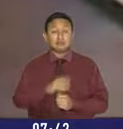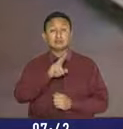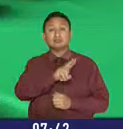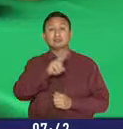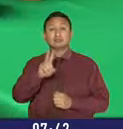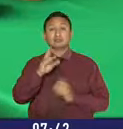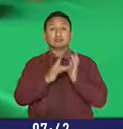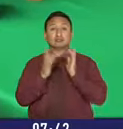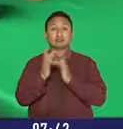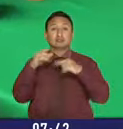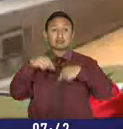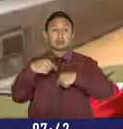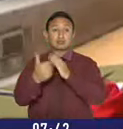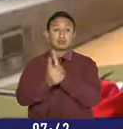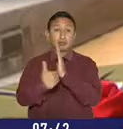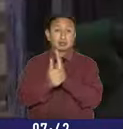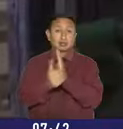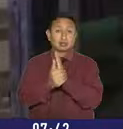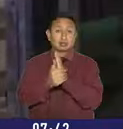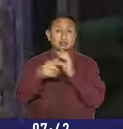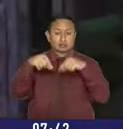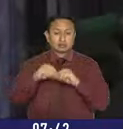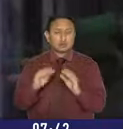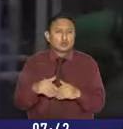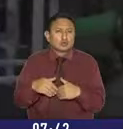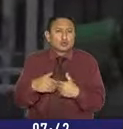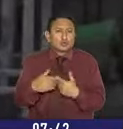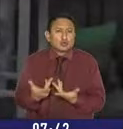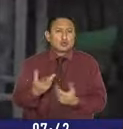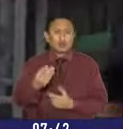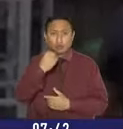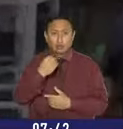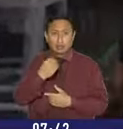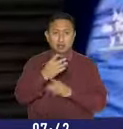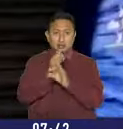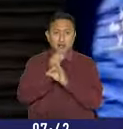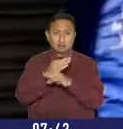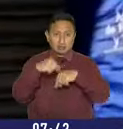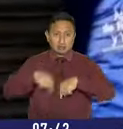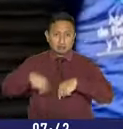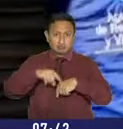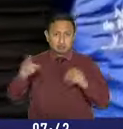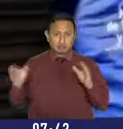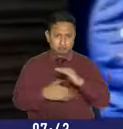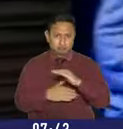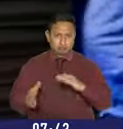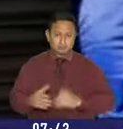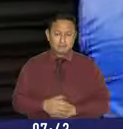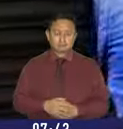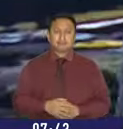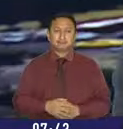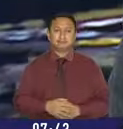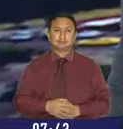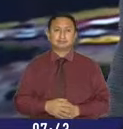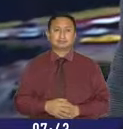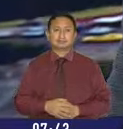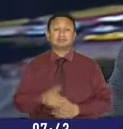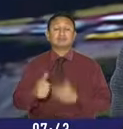la adecuada manipulación de alimentos. Informó Valeria Navarro. Y la ministra de Salud, Ximena Garzón,